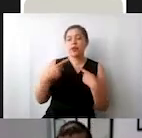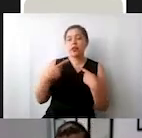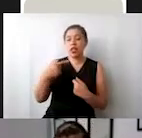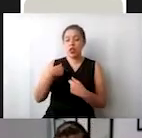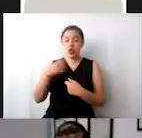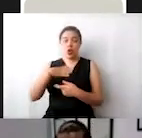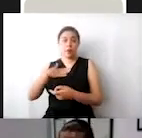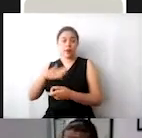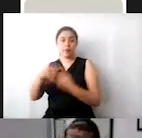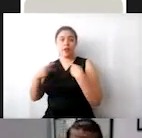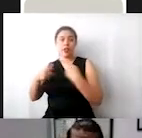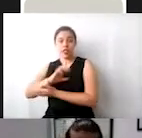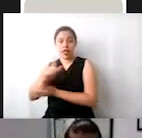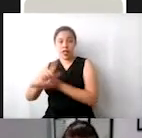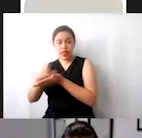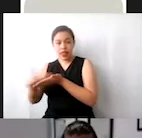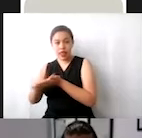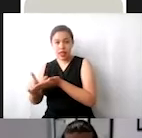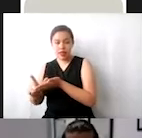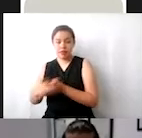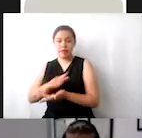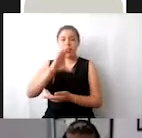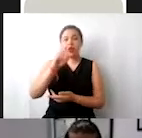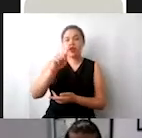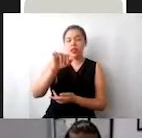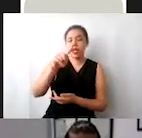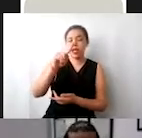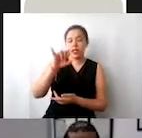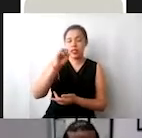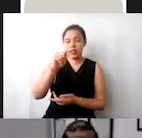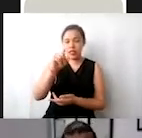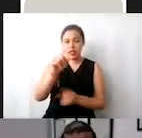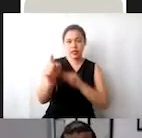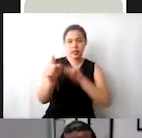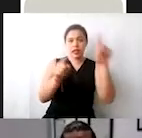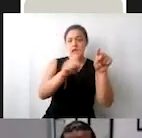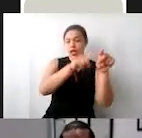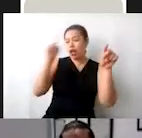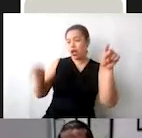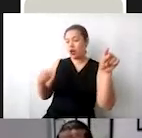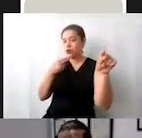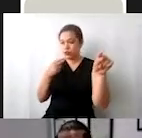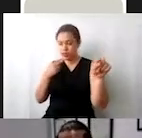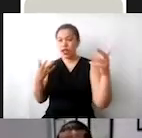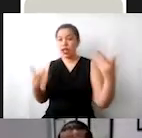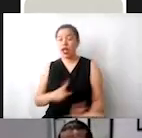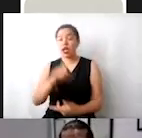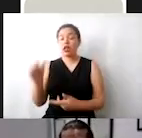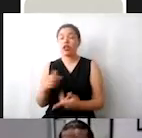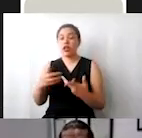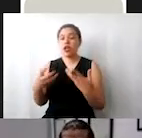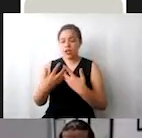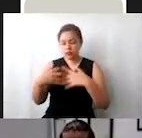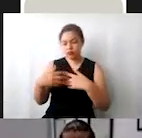aprovechan directamente por el contratista. Entonces, sí hay retención. Después dice, en mantenimiento de equipo